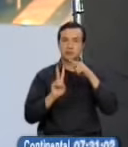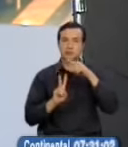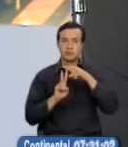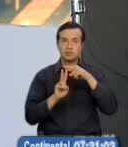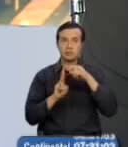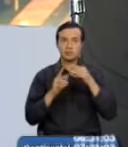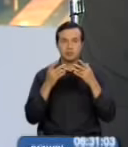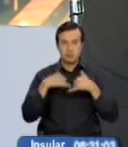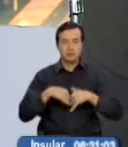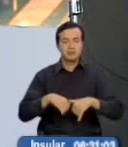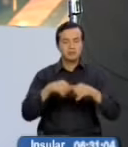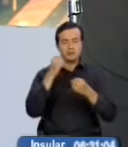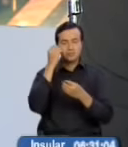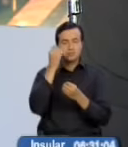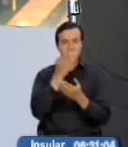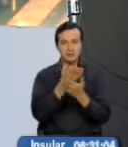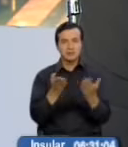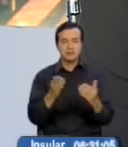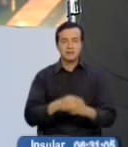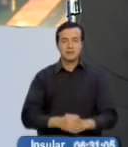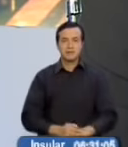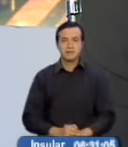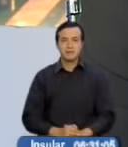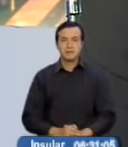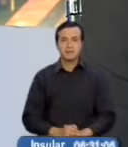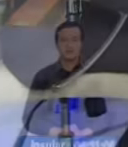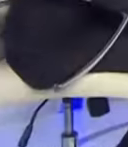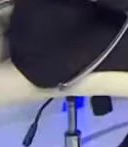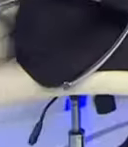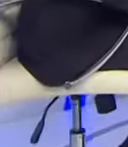TV, que continuamos con más información y noticias.